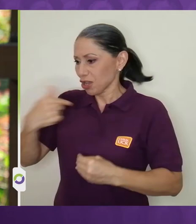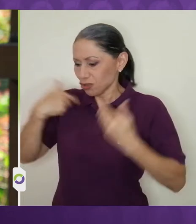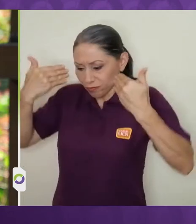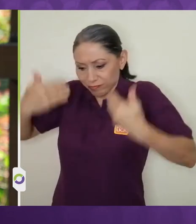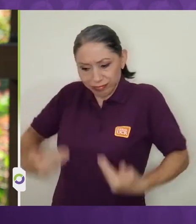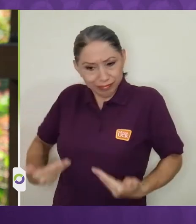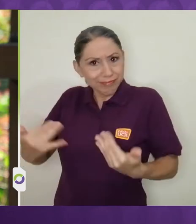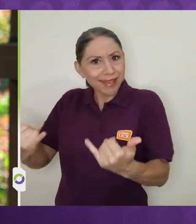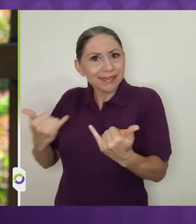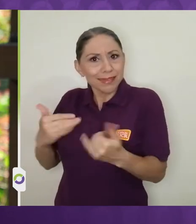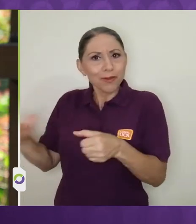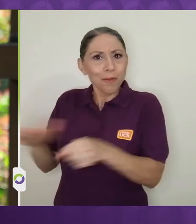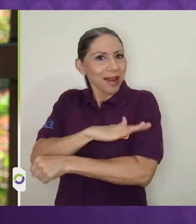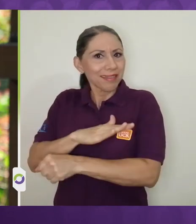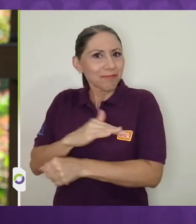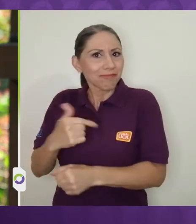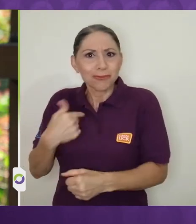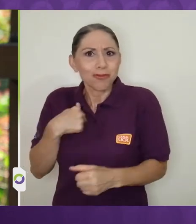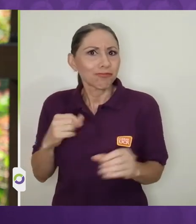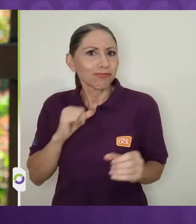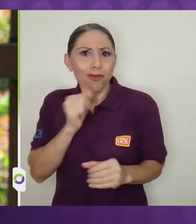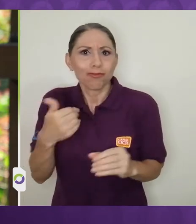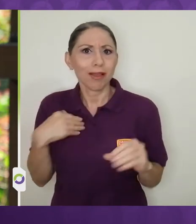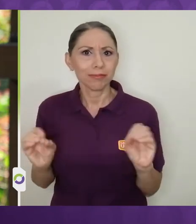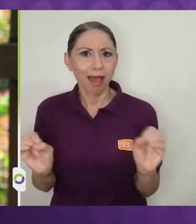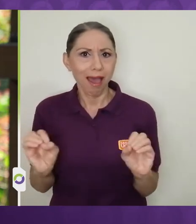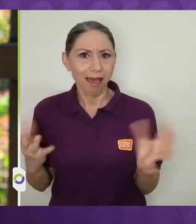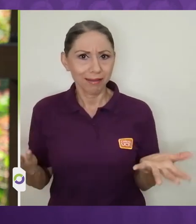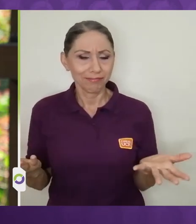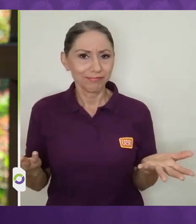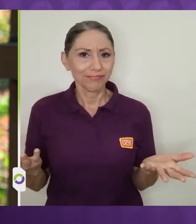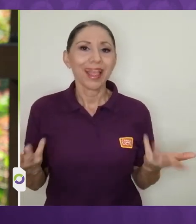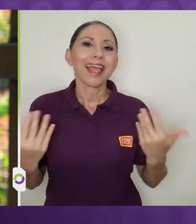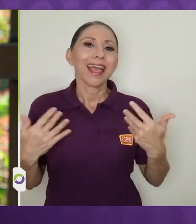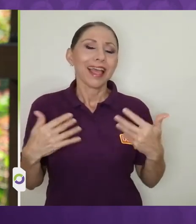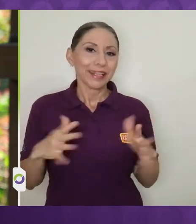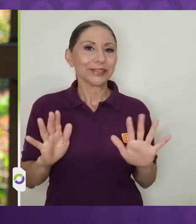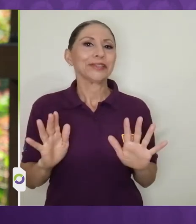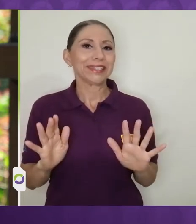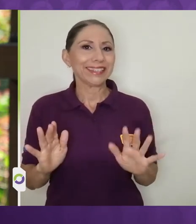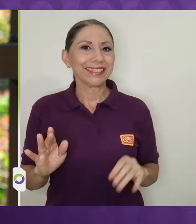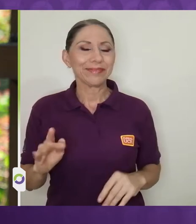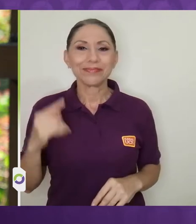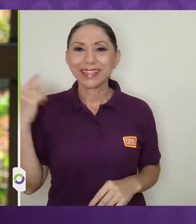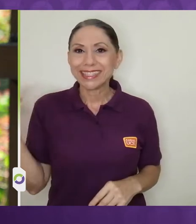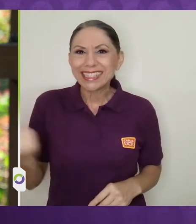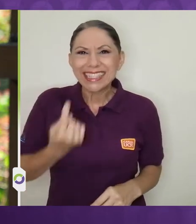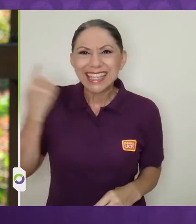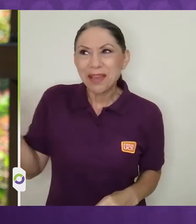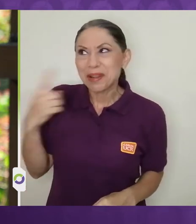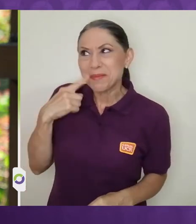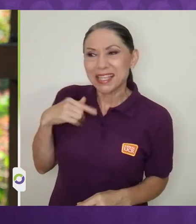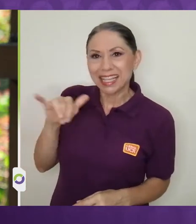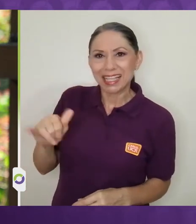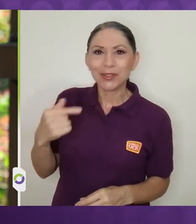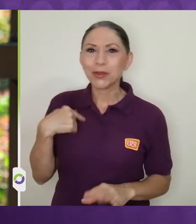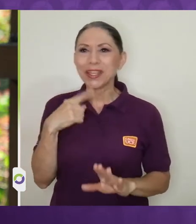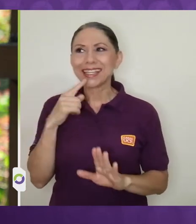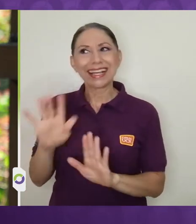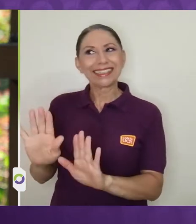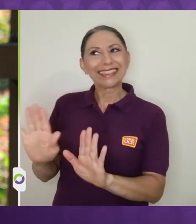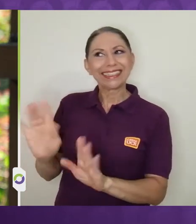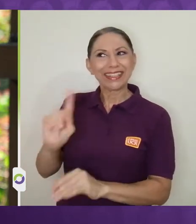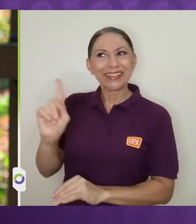enseñaron que yo estaba completa así como soy, y no tenía nada. Y entonces, siempre que se me acercaban, yo como,